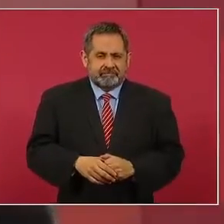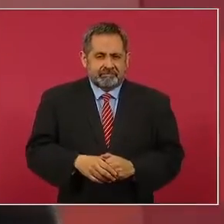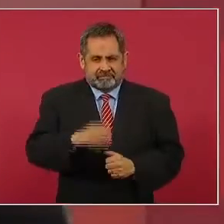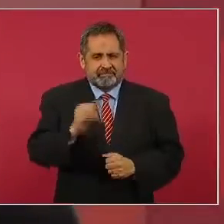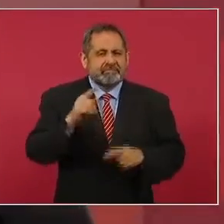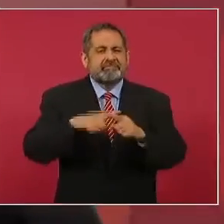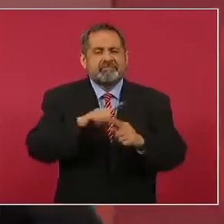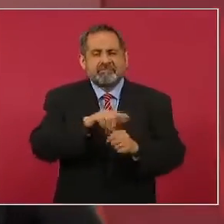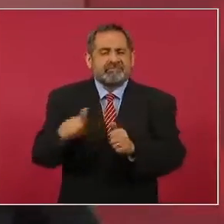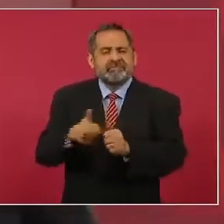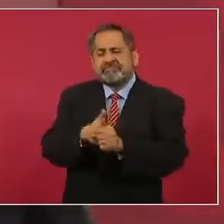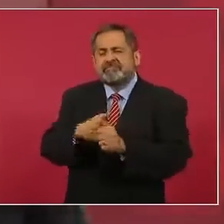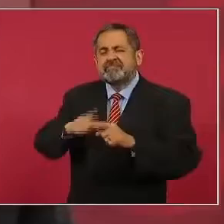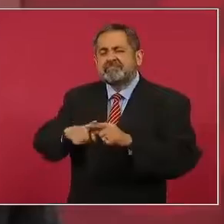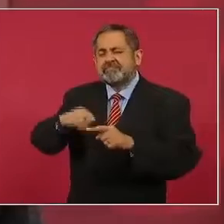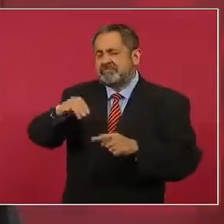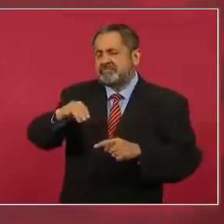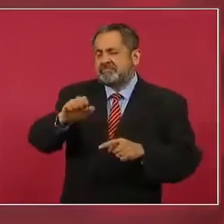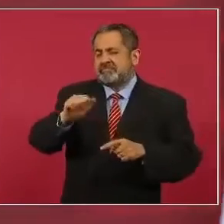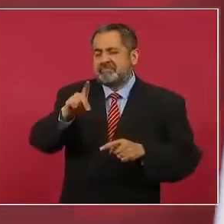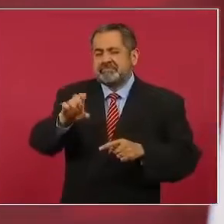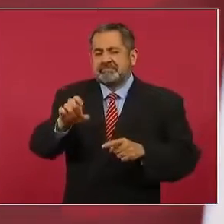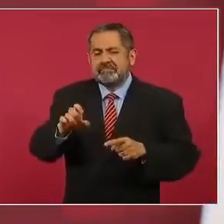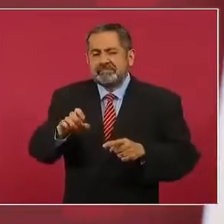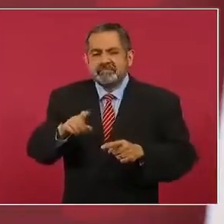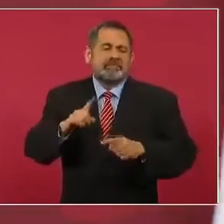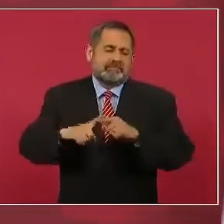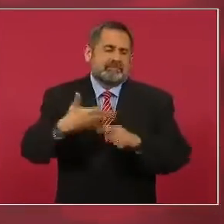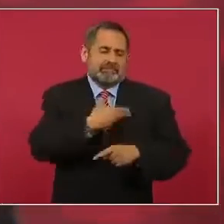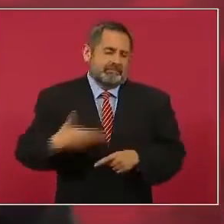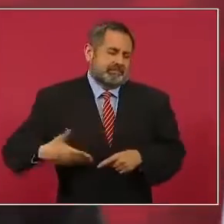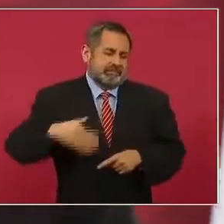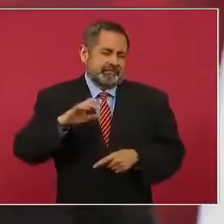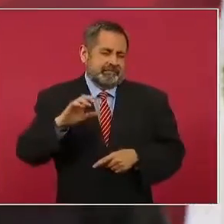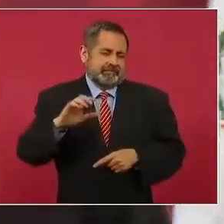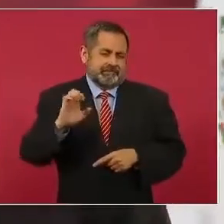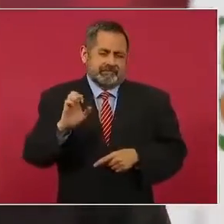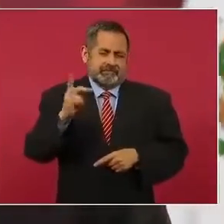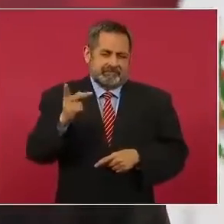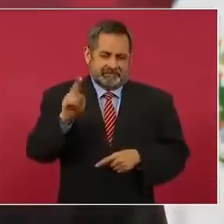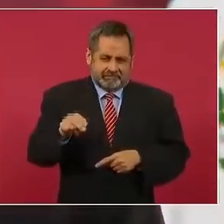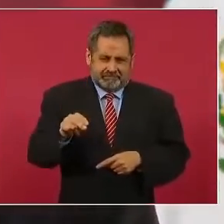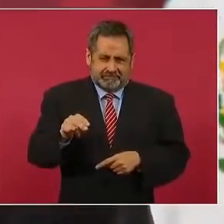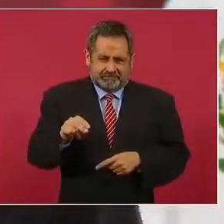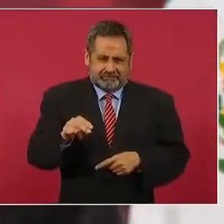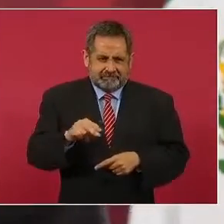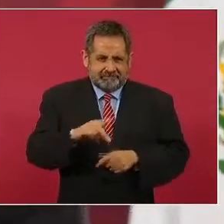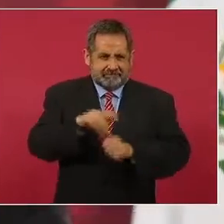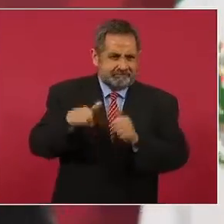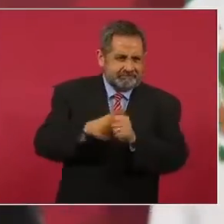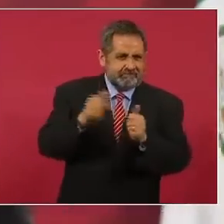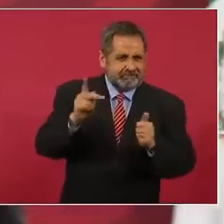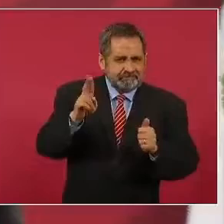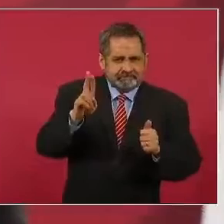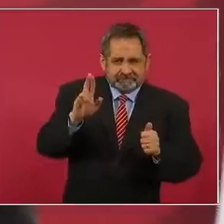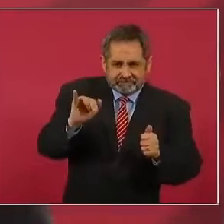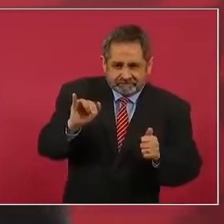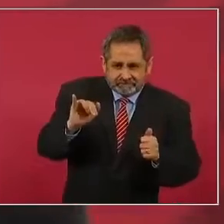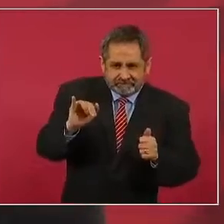Sí, pero lo puso el presidente Peña, lo